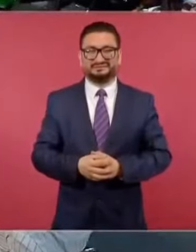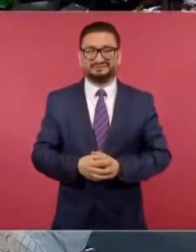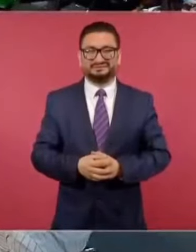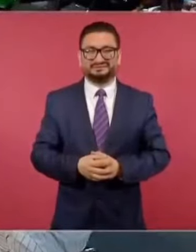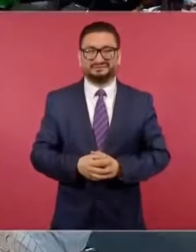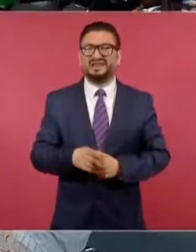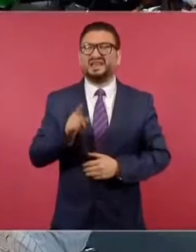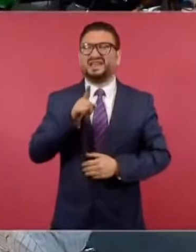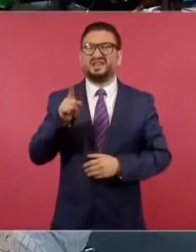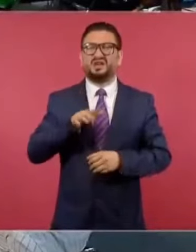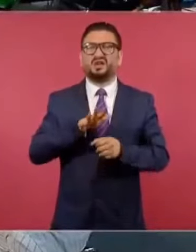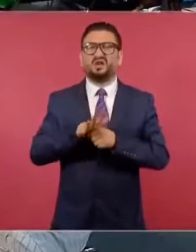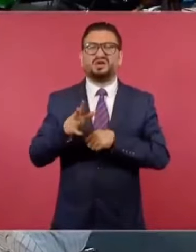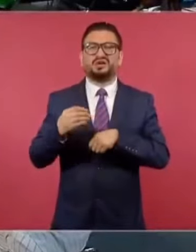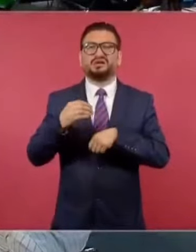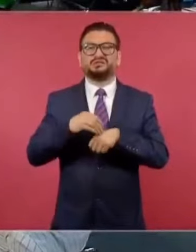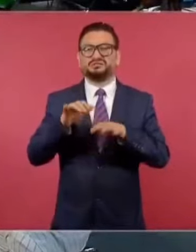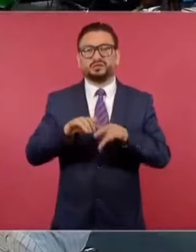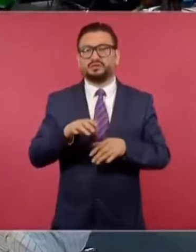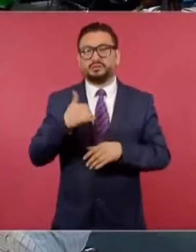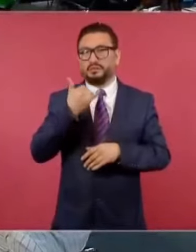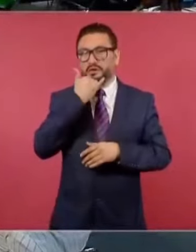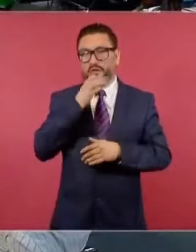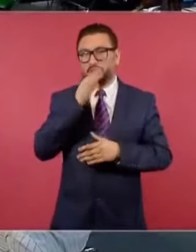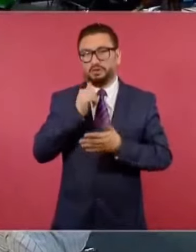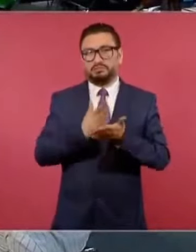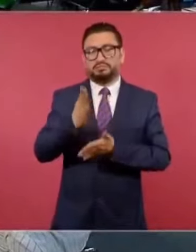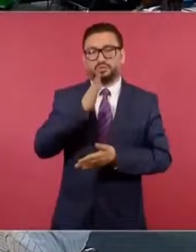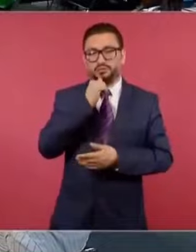qué pusieron. Bueno, no me puedo meter en eso, ¿no?